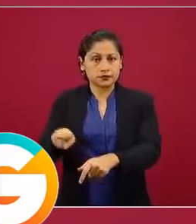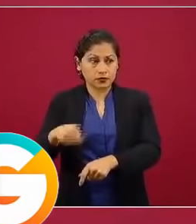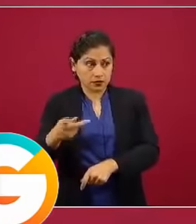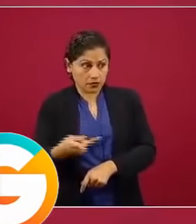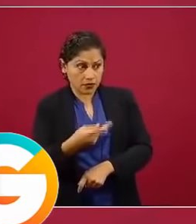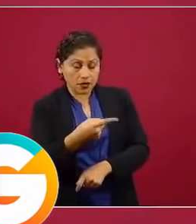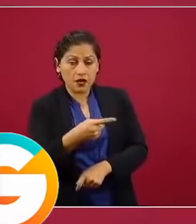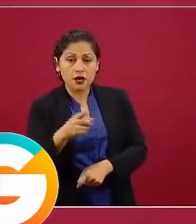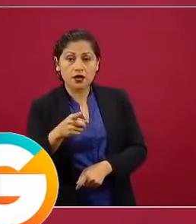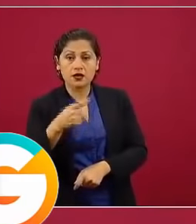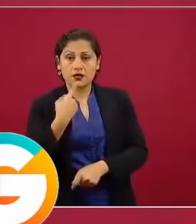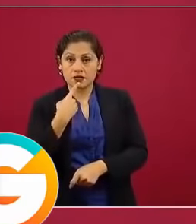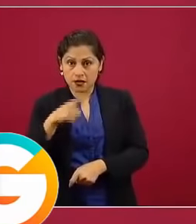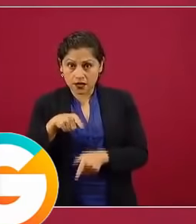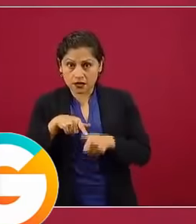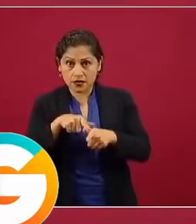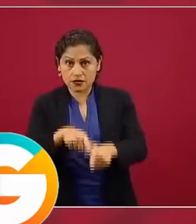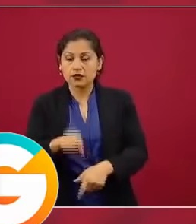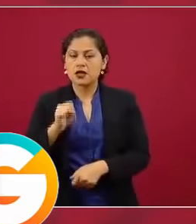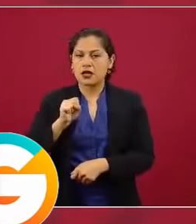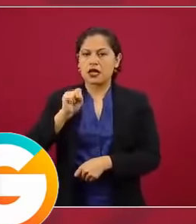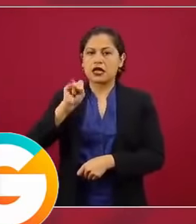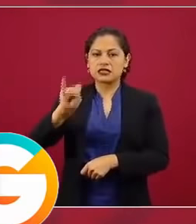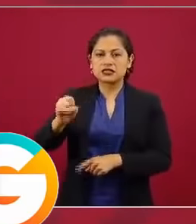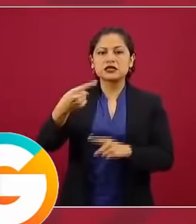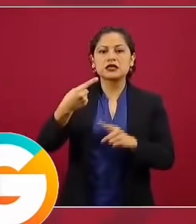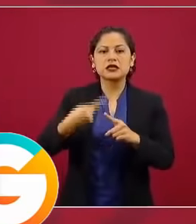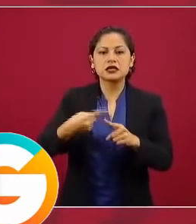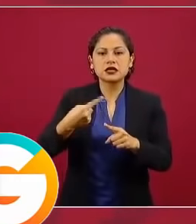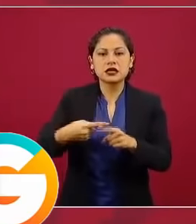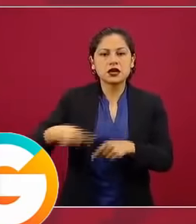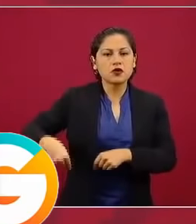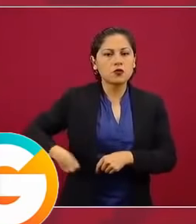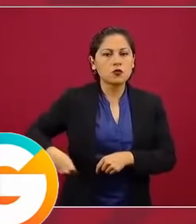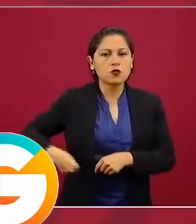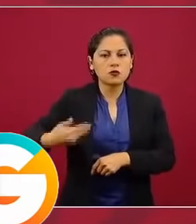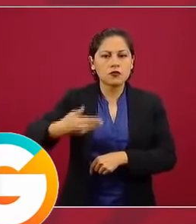resulten responsables, porque es un fraude.